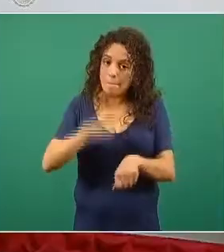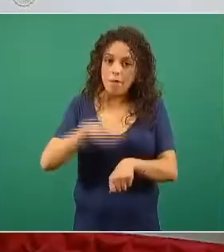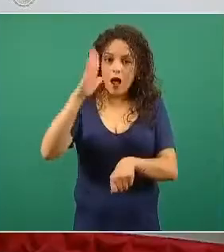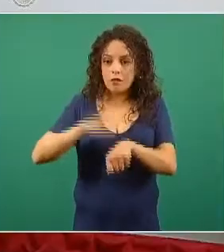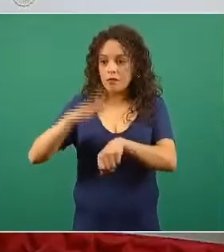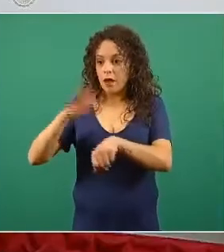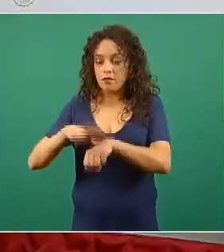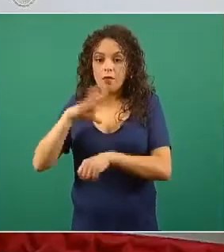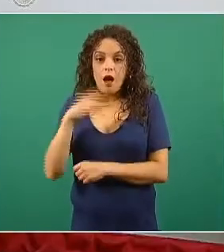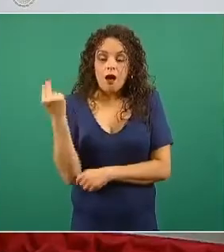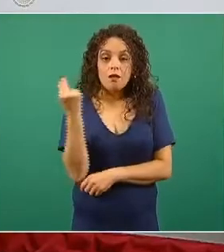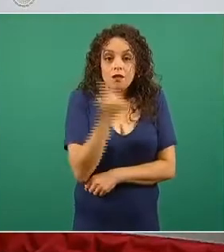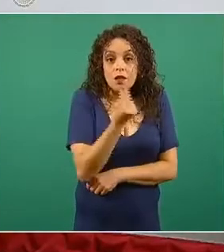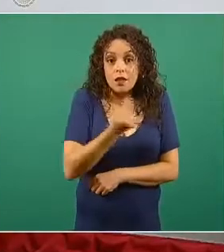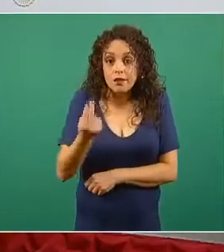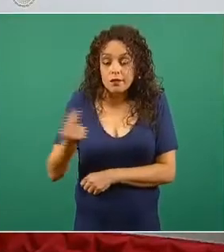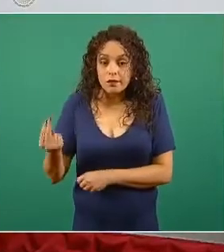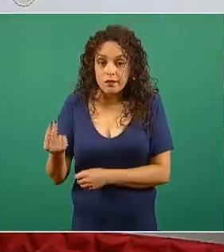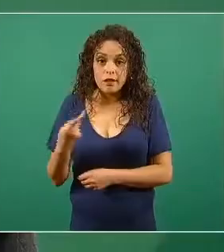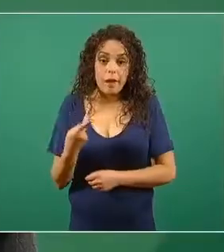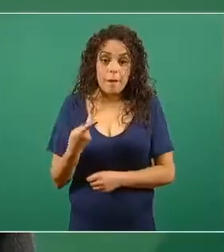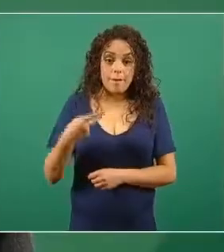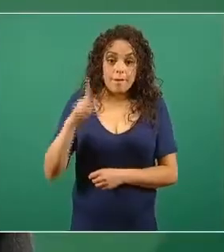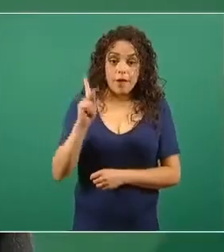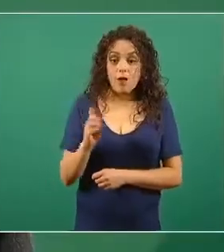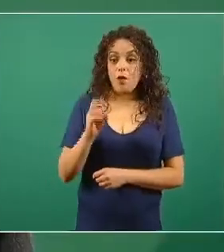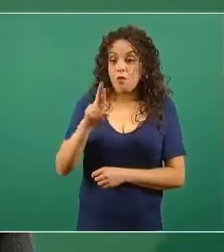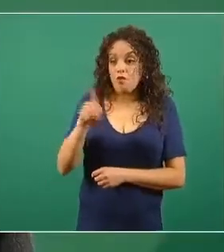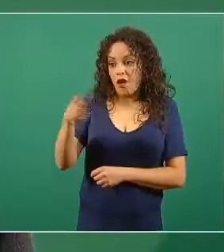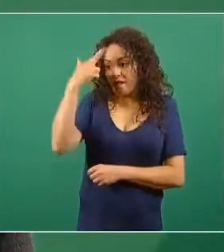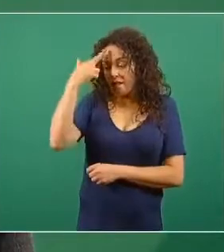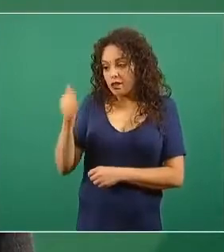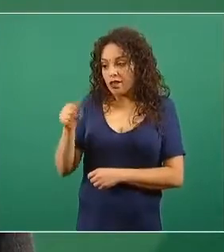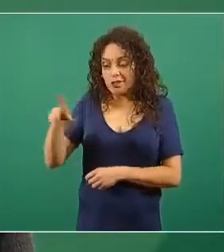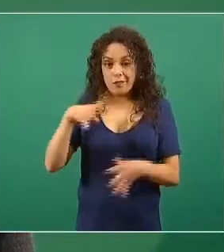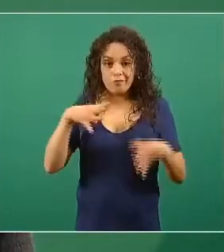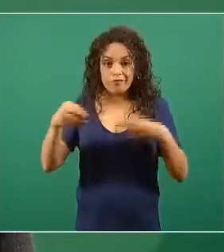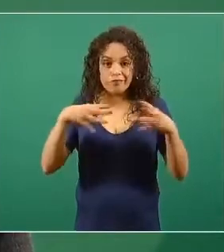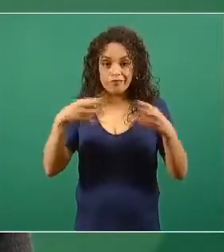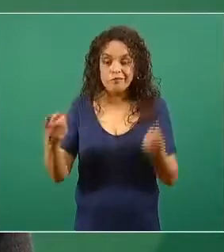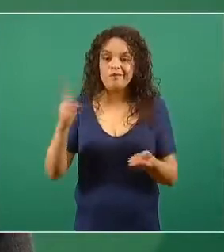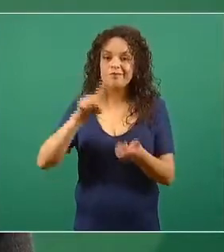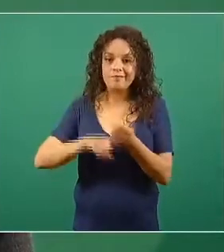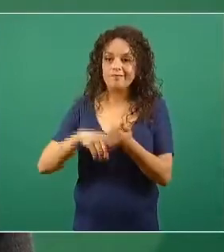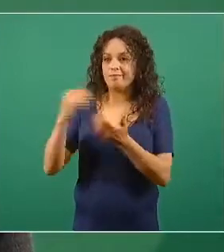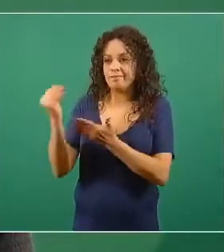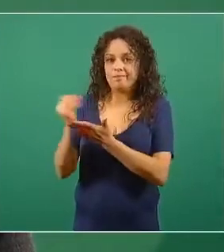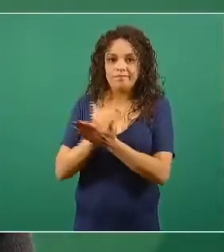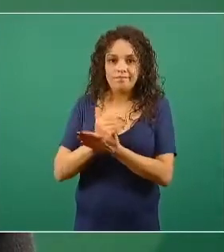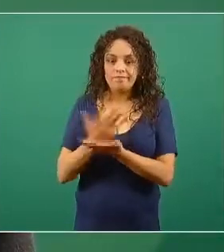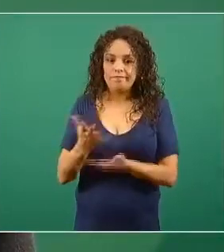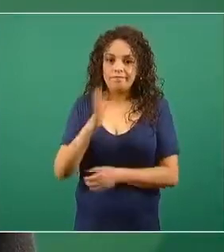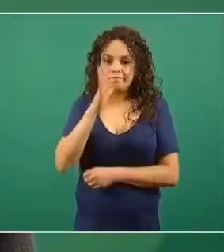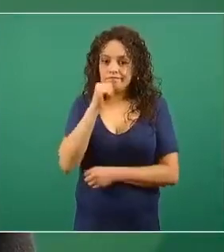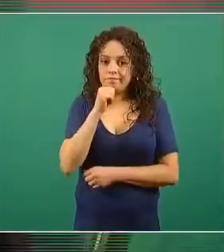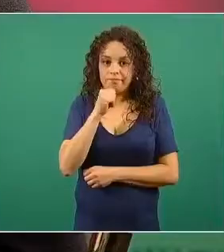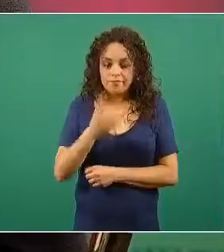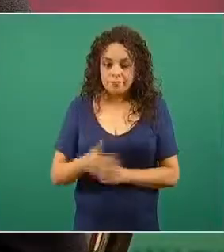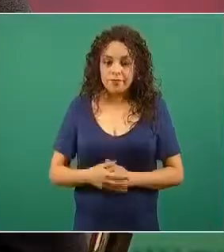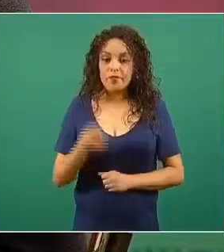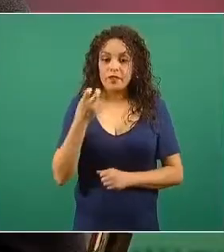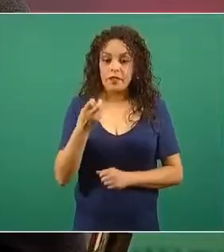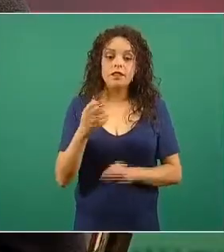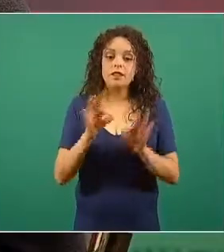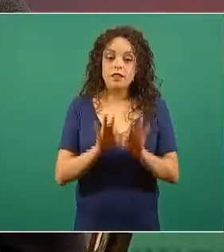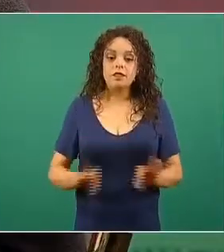necesidades y que por efectos secundarios de la pandemia pues han visto comprometido o disminuido sus ingresos, y esto también es importante